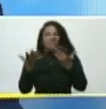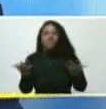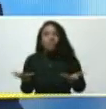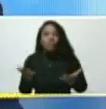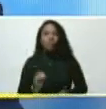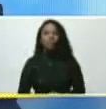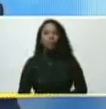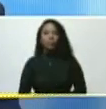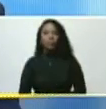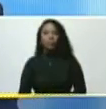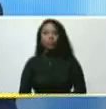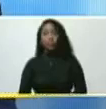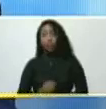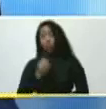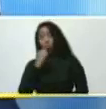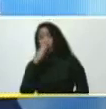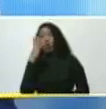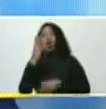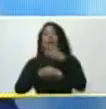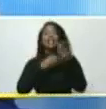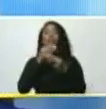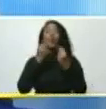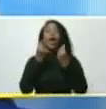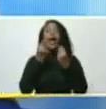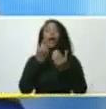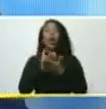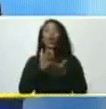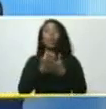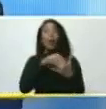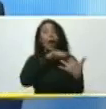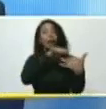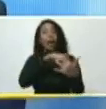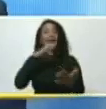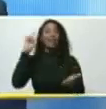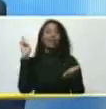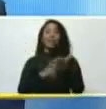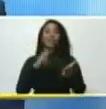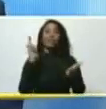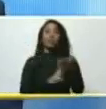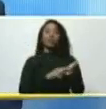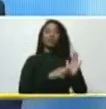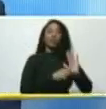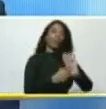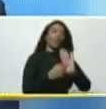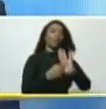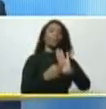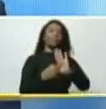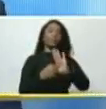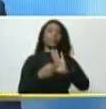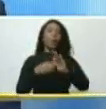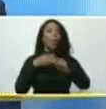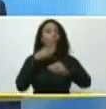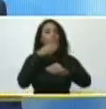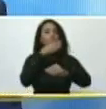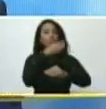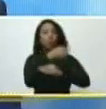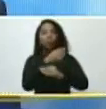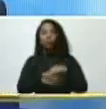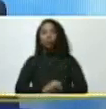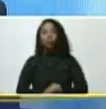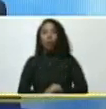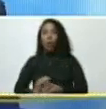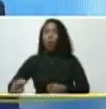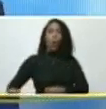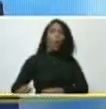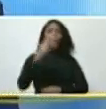Bueno, declaramos una economía de guerra real y fuimos, lo